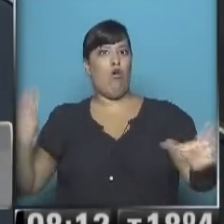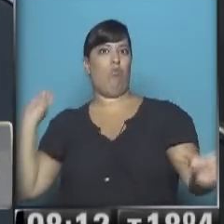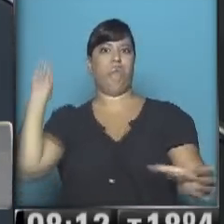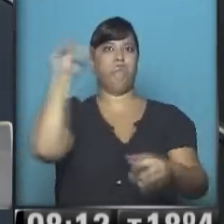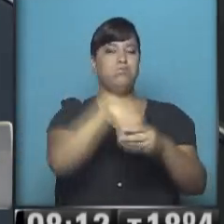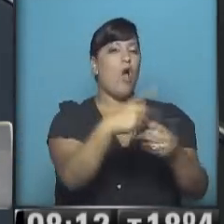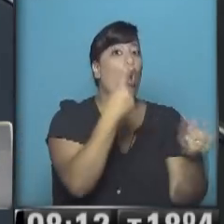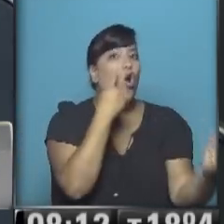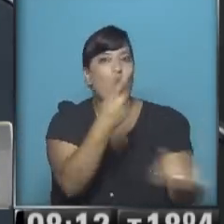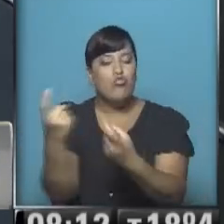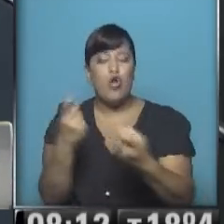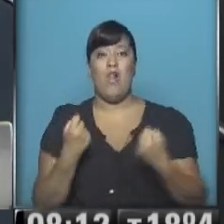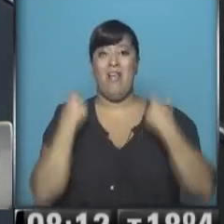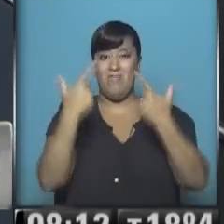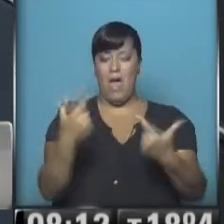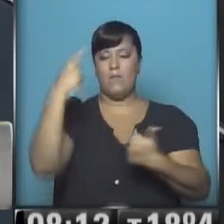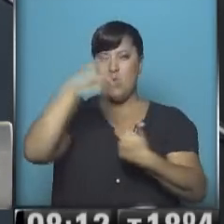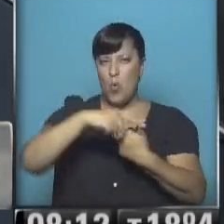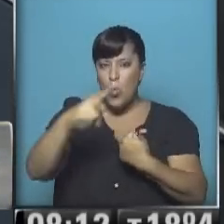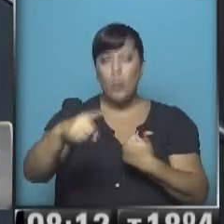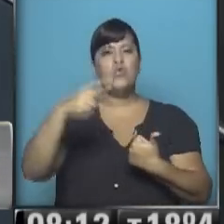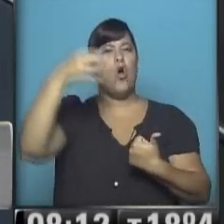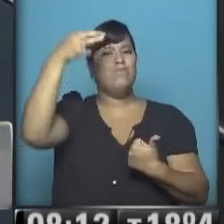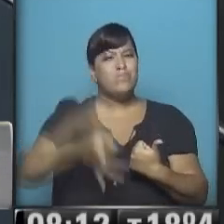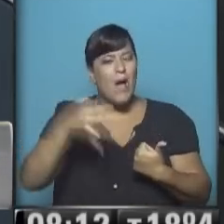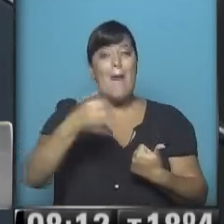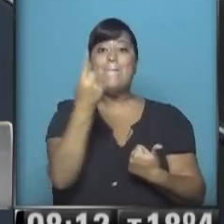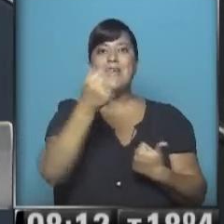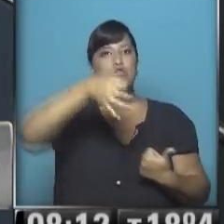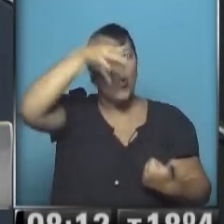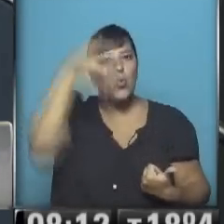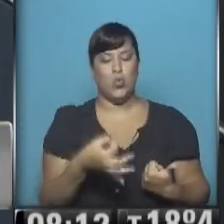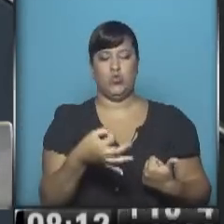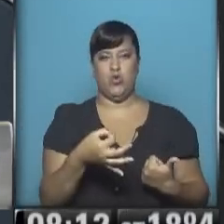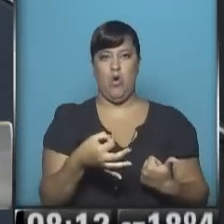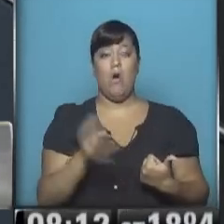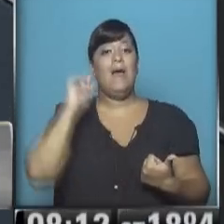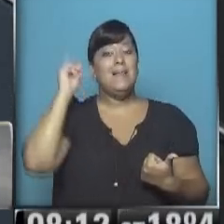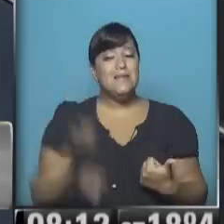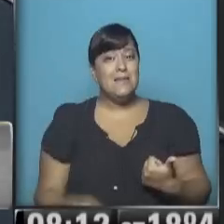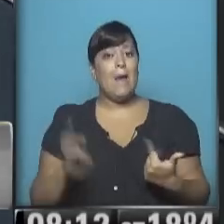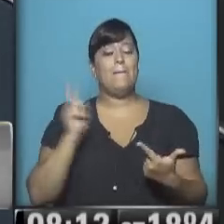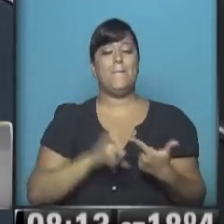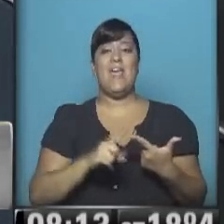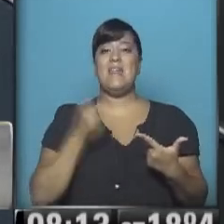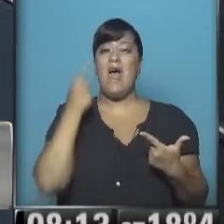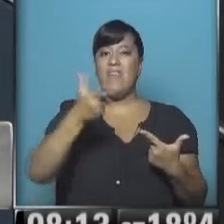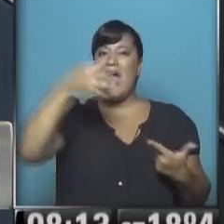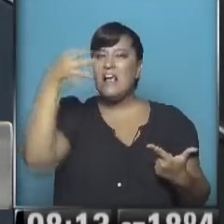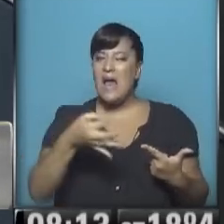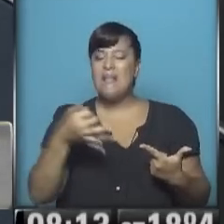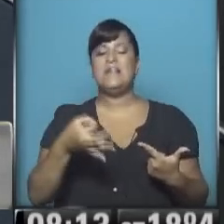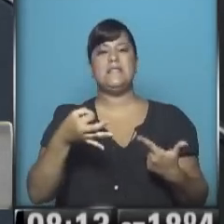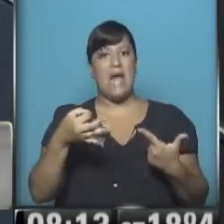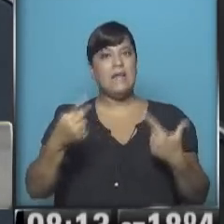Estado permita por un lado garantizar un precio justo al productor y por otro lado garantizar la provisión de bienes y